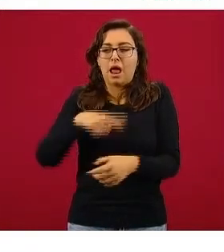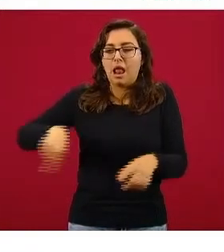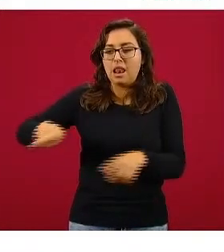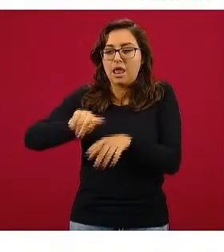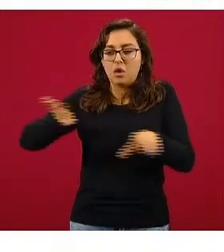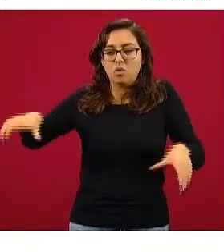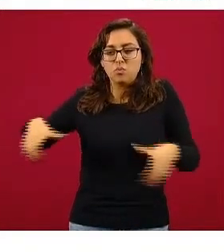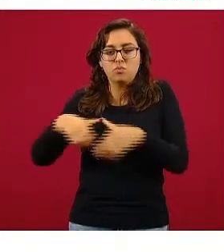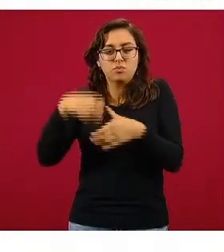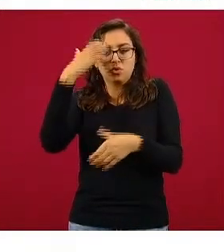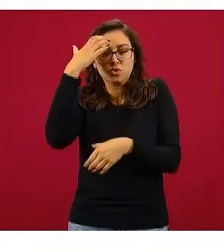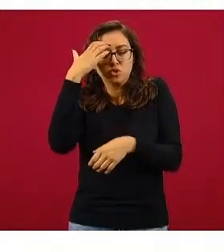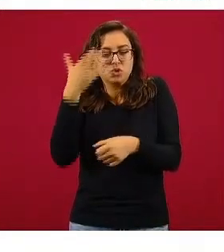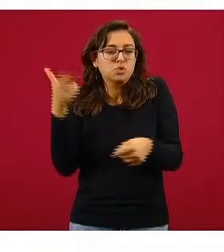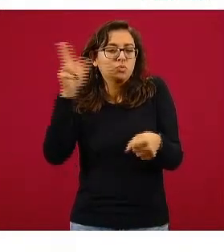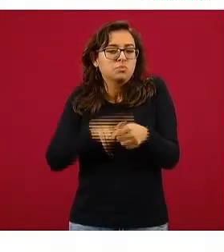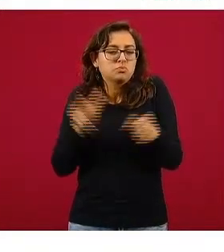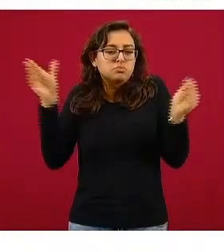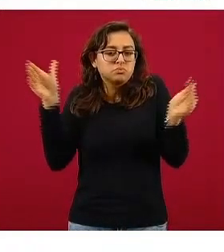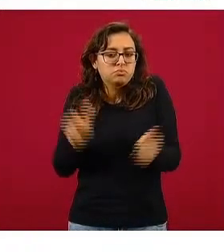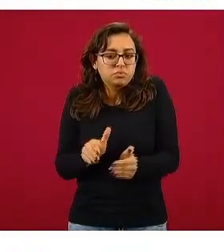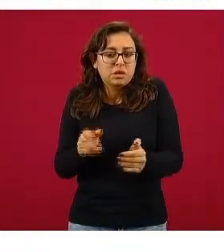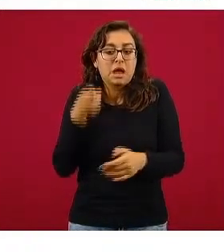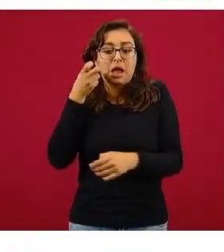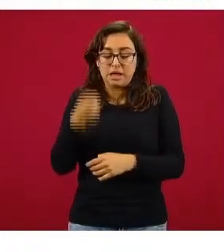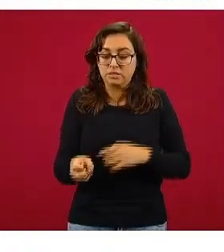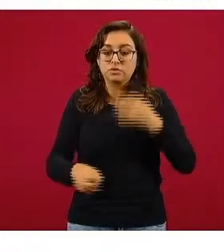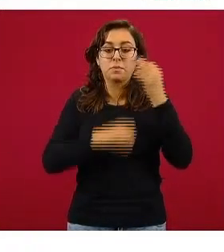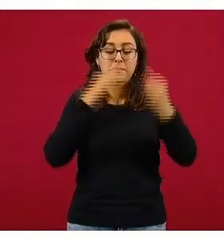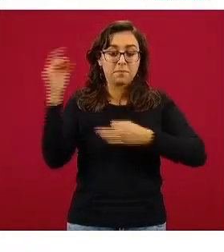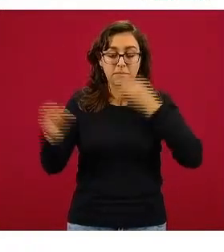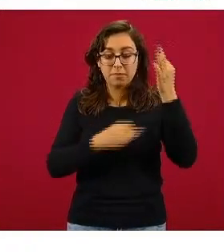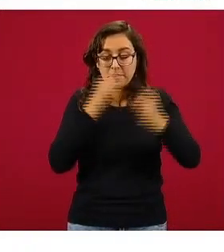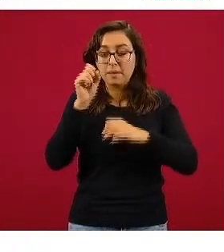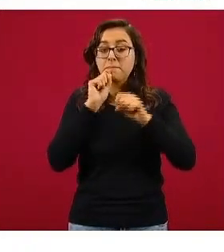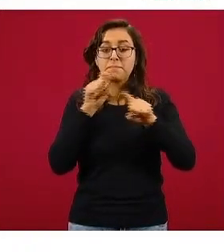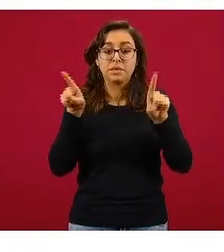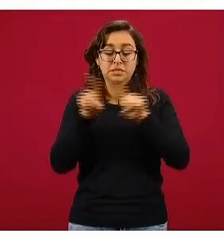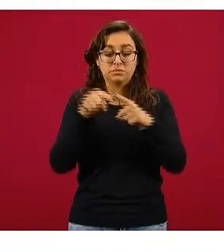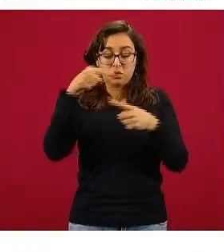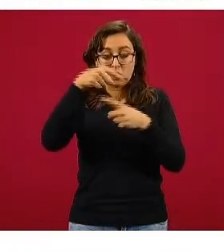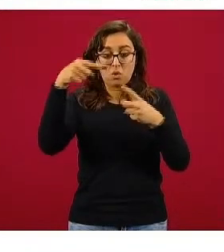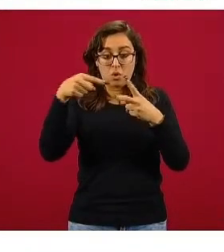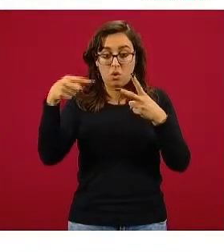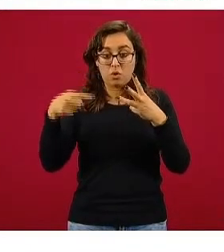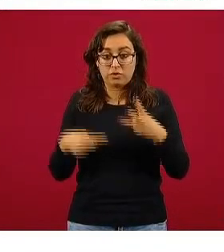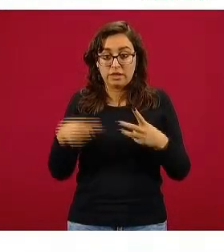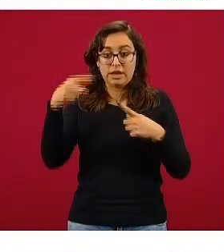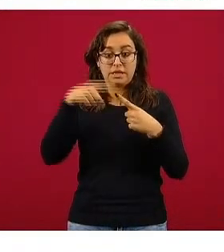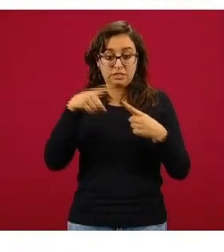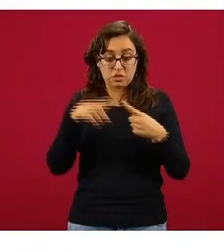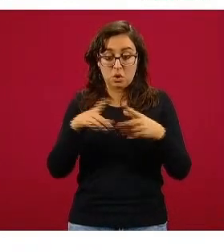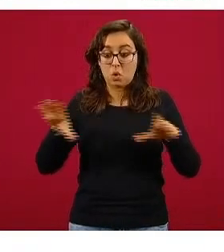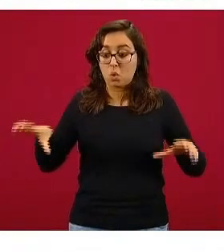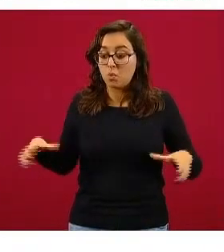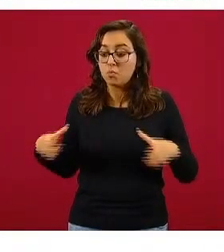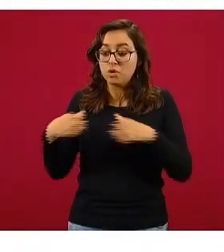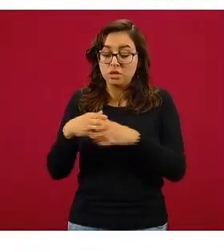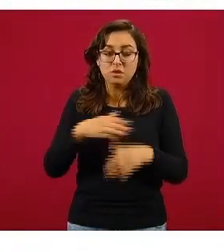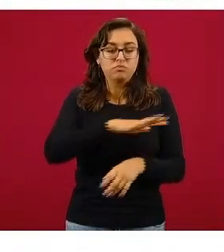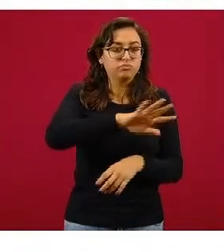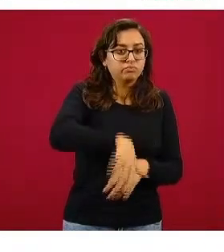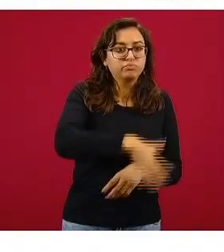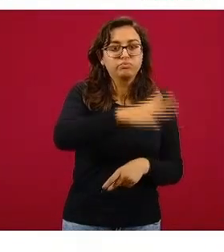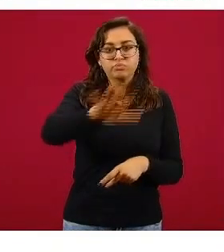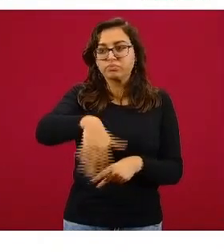comunidad. Y con estas brigadas, hablábamos de 3 tipos de brigadas: una brigada comunitaria que va haciendo estos